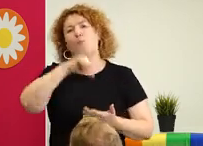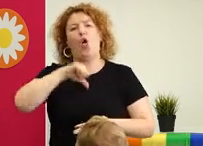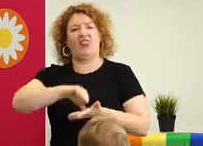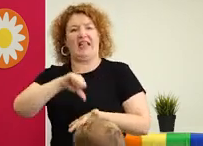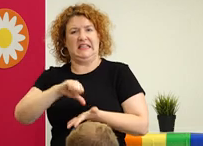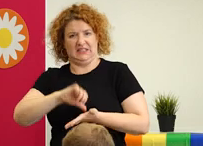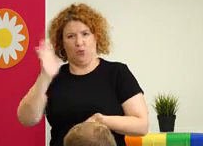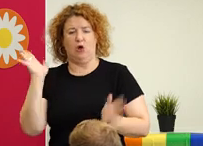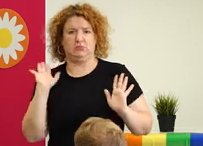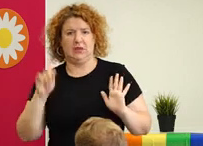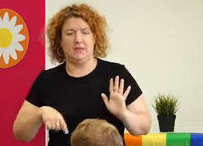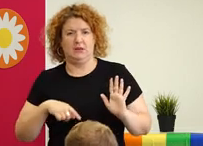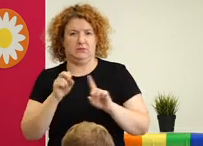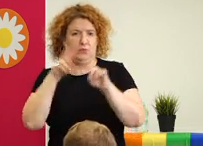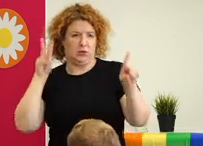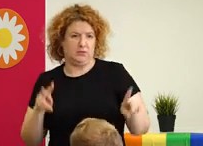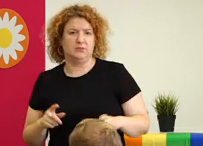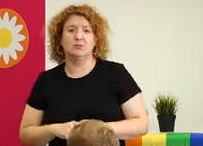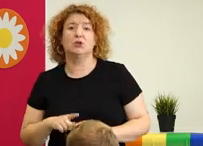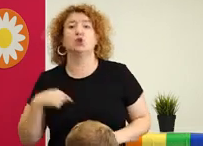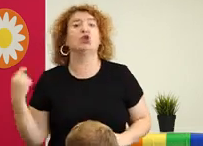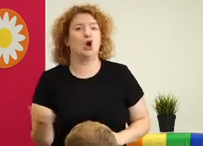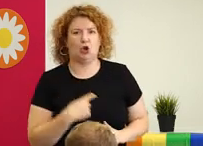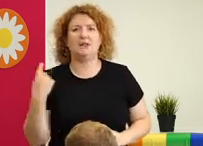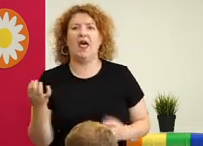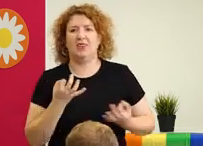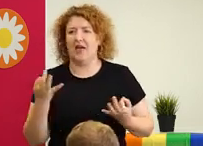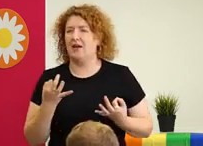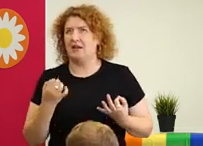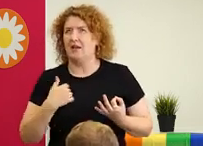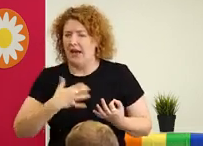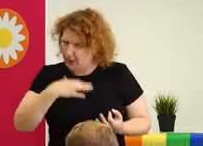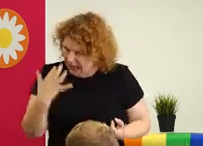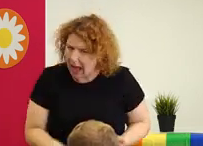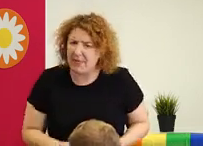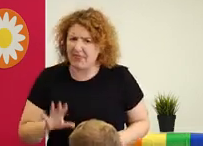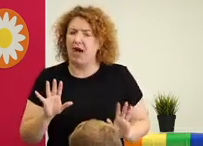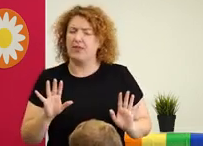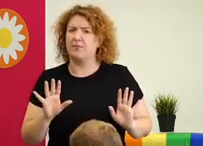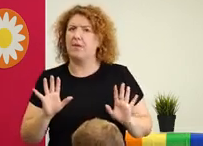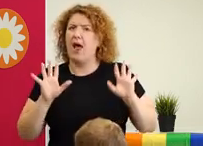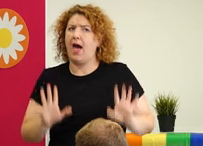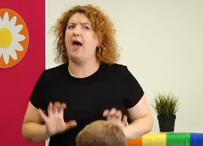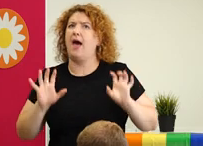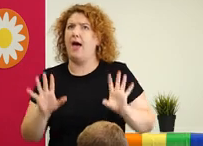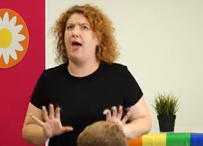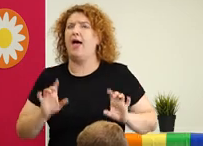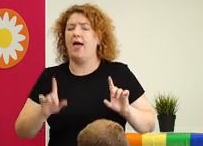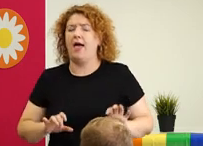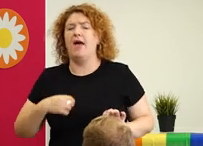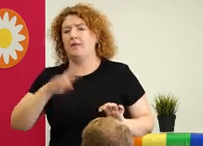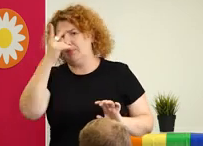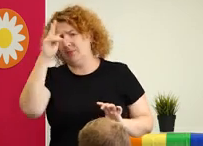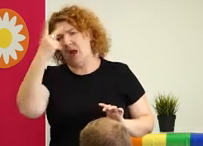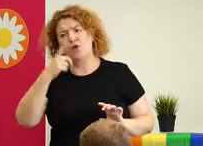homocentrismo. También tenemos que, nosotras tenemos la capacidad del aprendizaje y de hacer